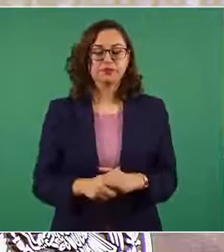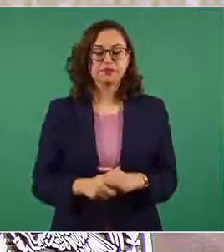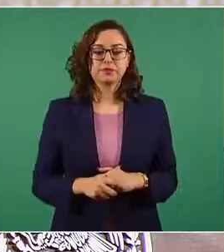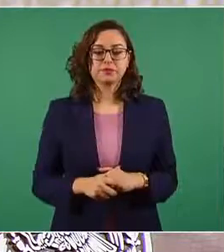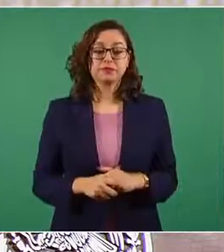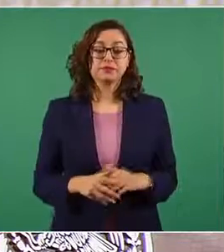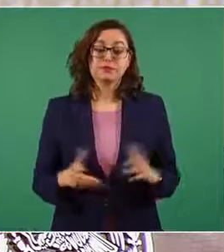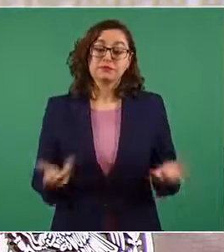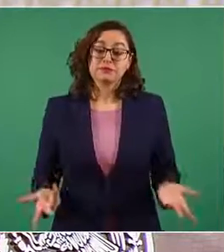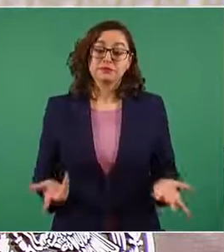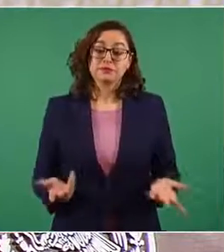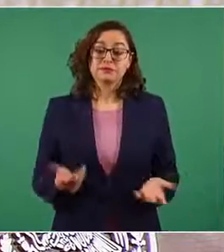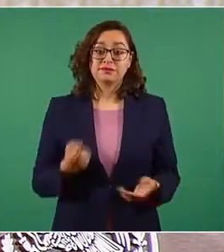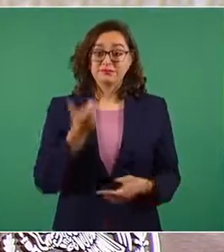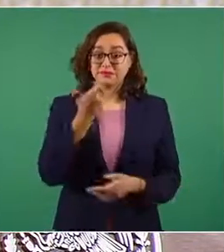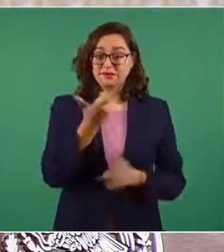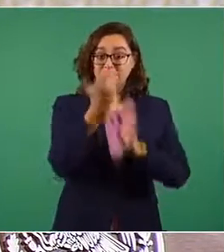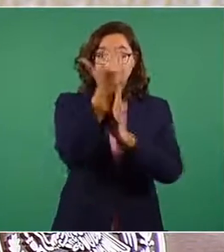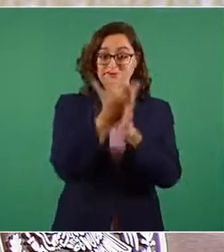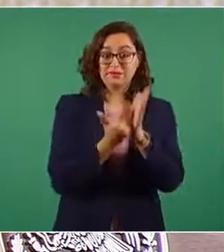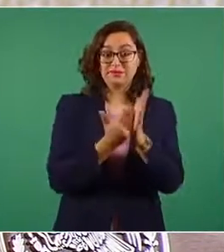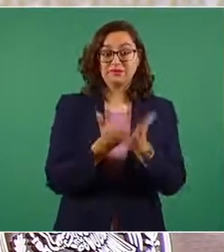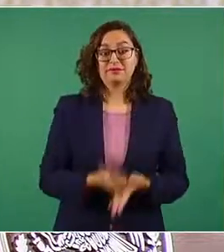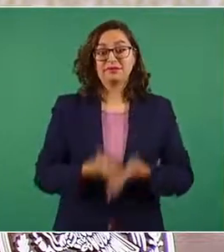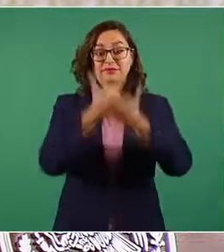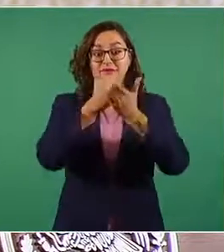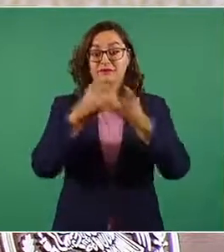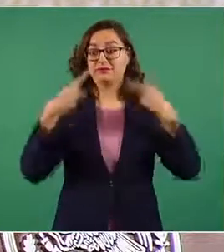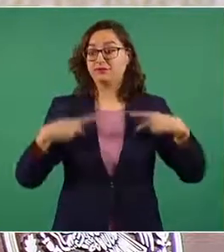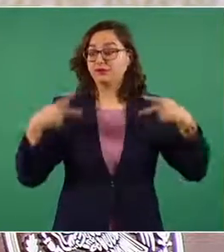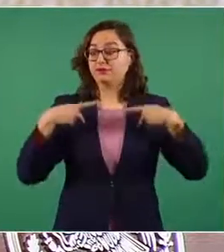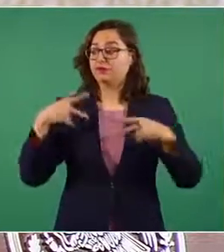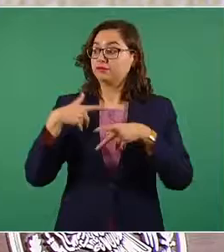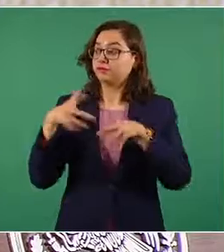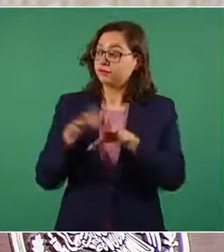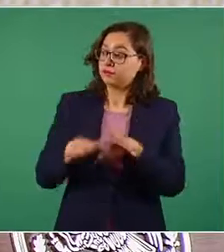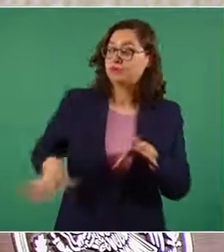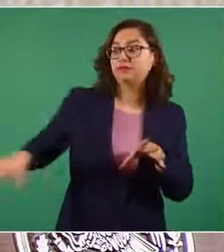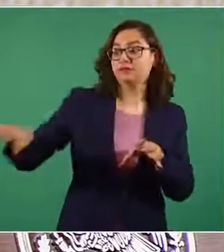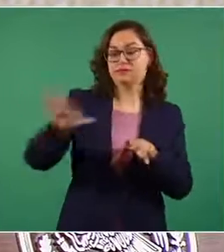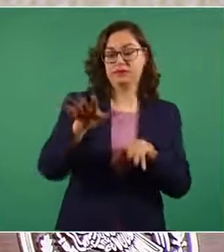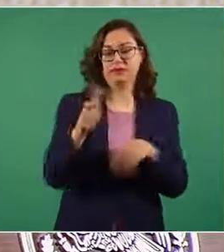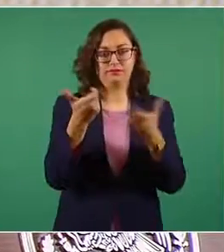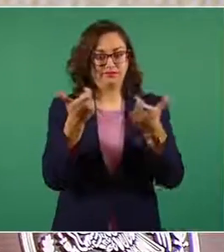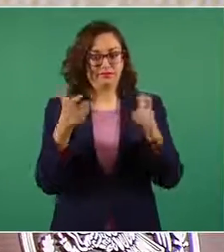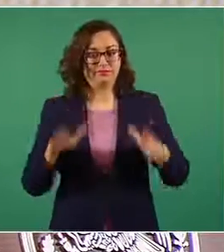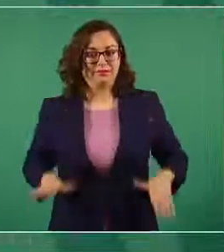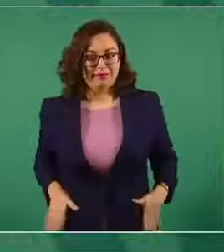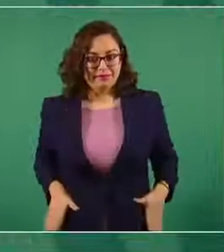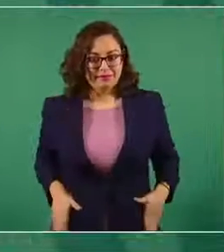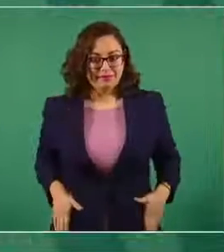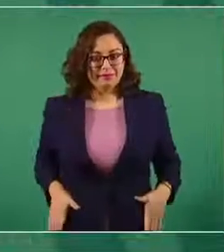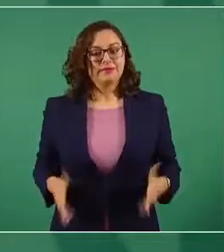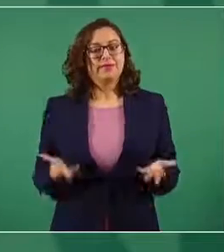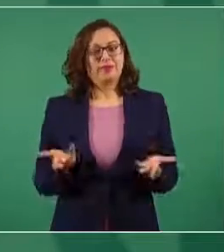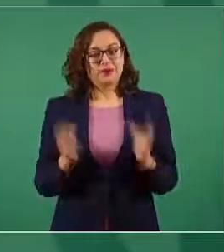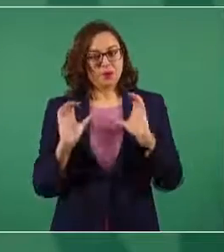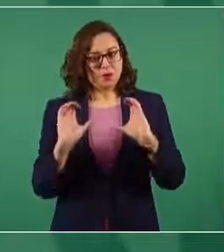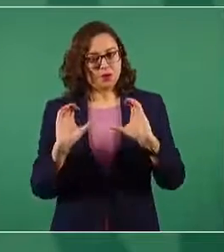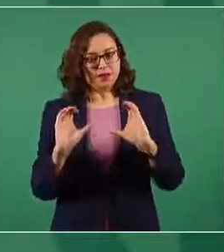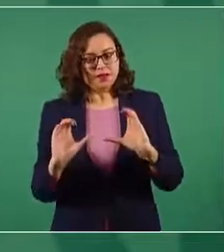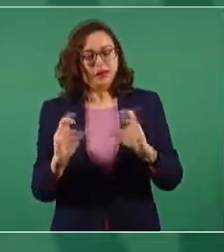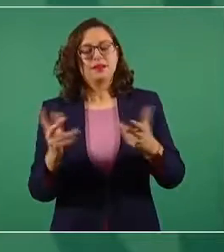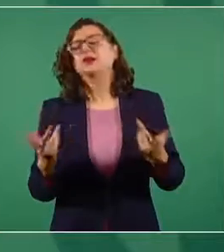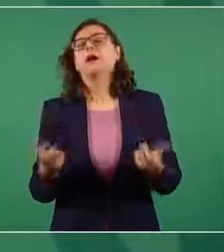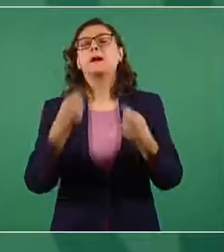ayuda, y eso es lo más importante, a la economía popular. Eso es lo principal. Pero también ayuda